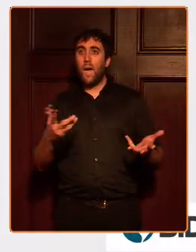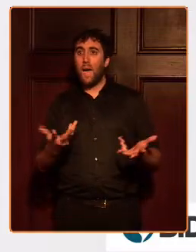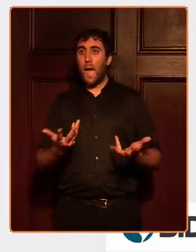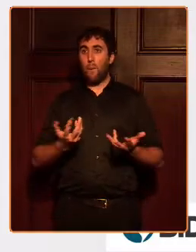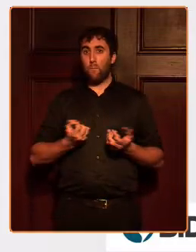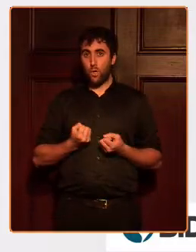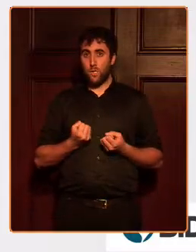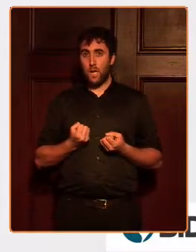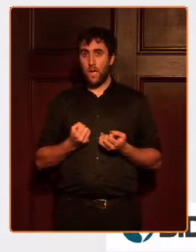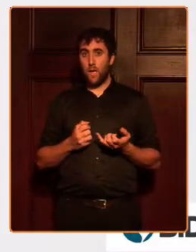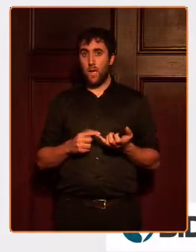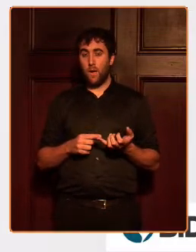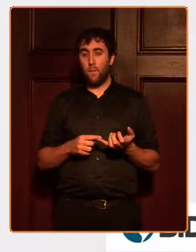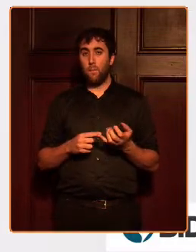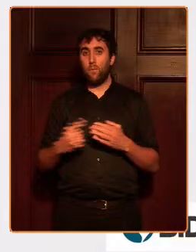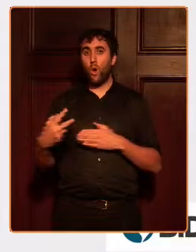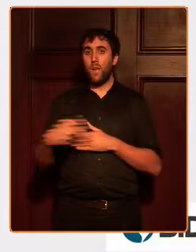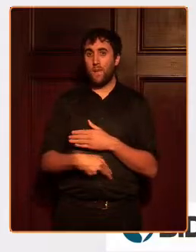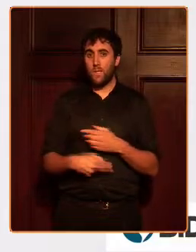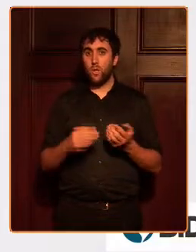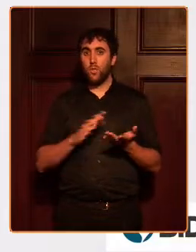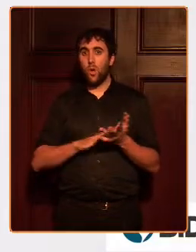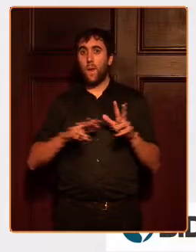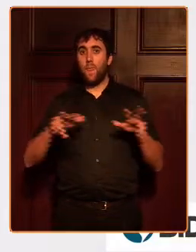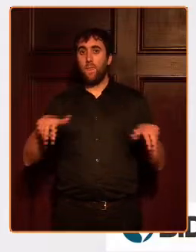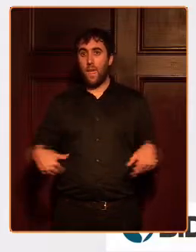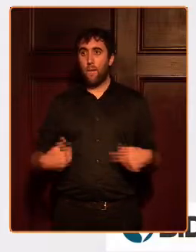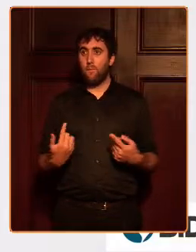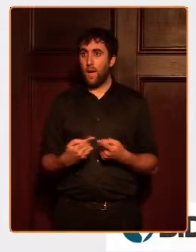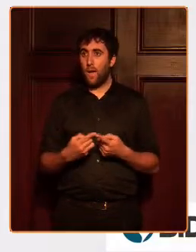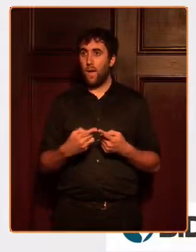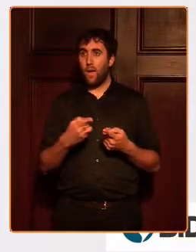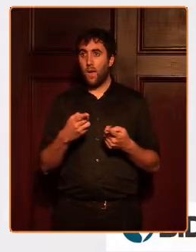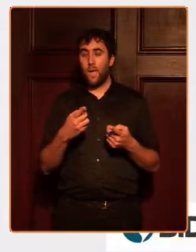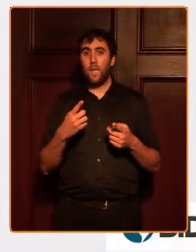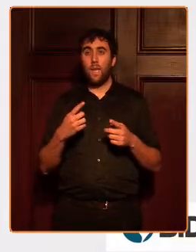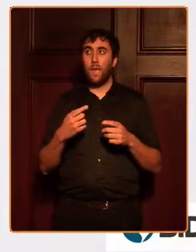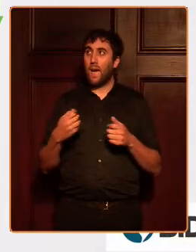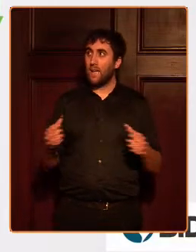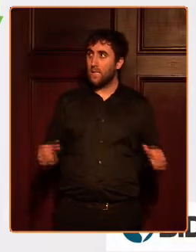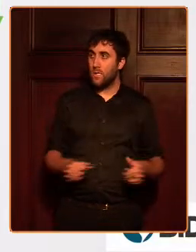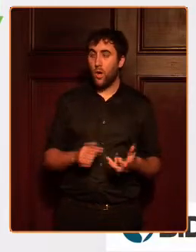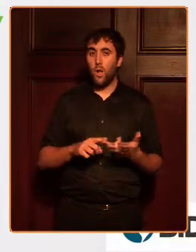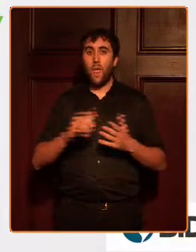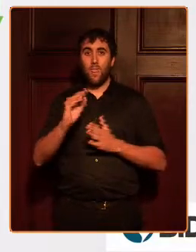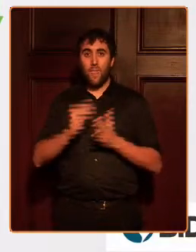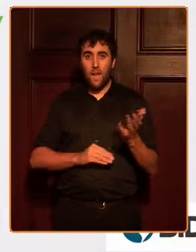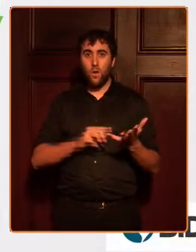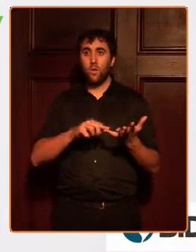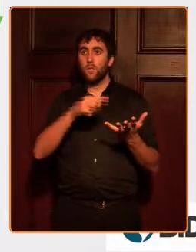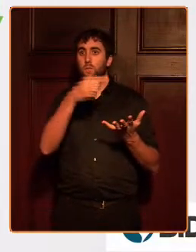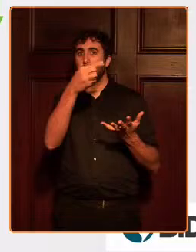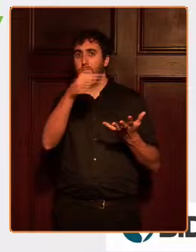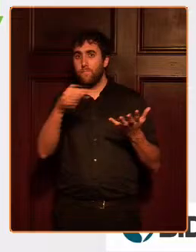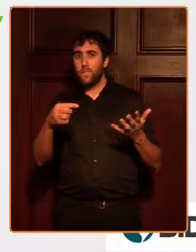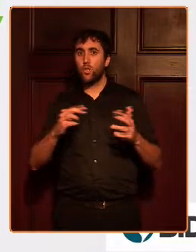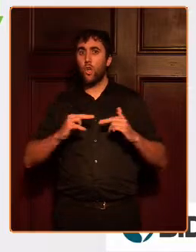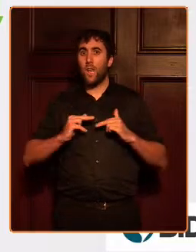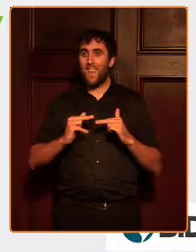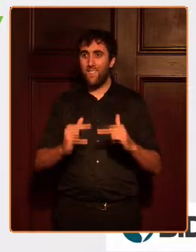resolver las limitaciones de dosis, de implementación, de datos y de costos y